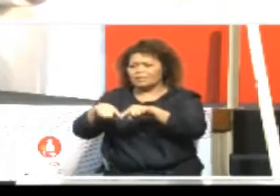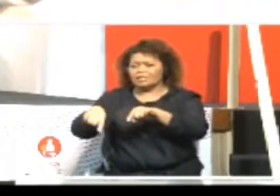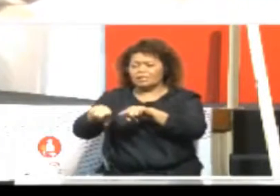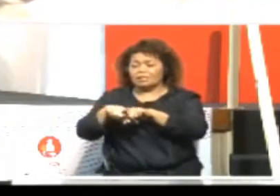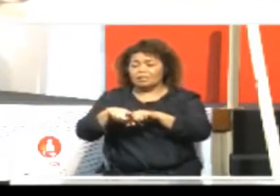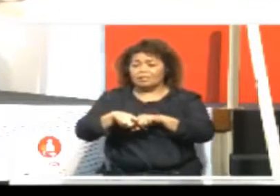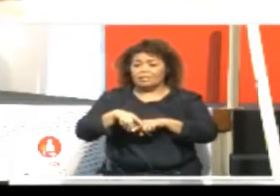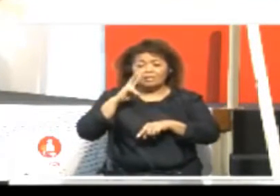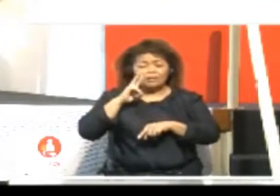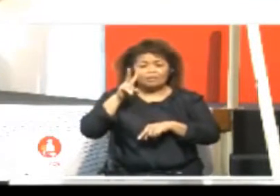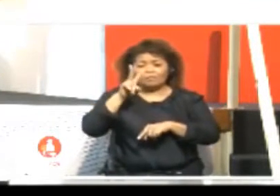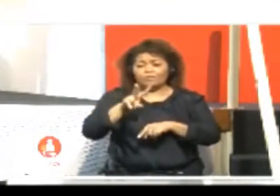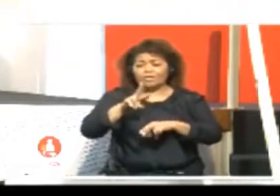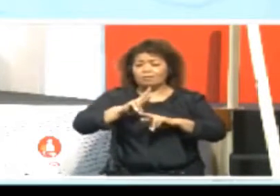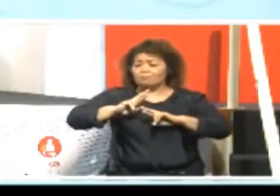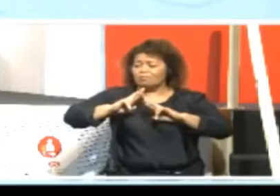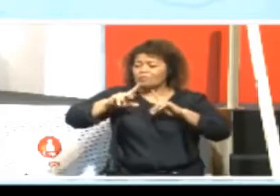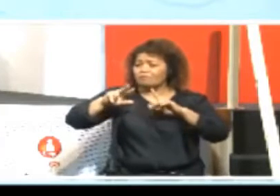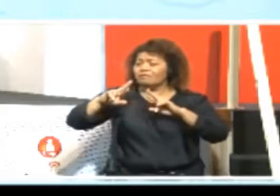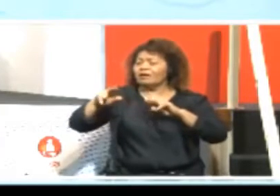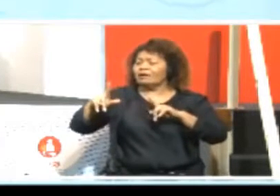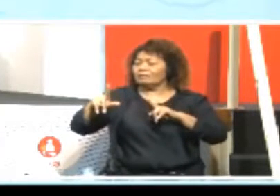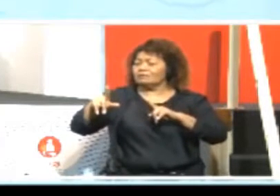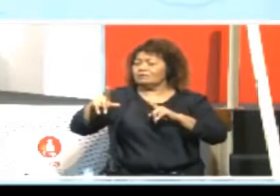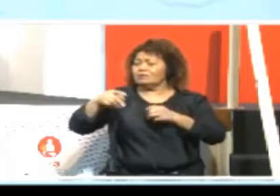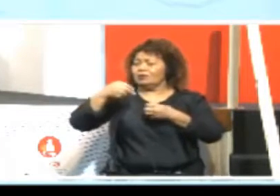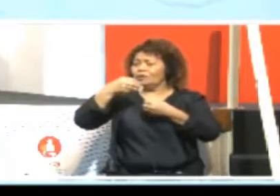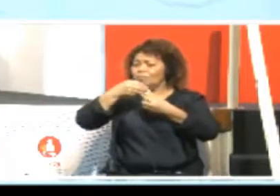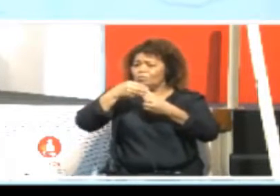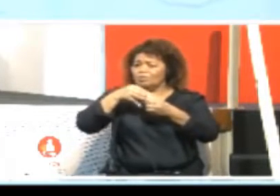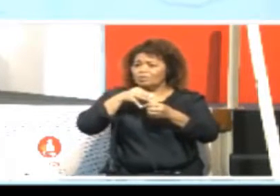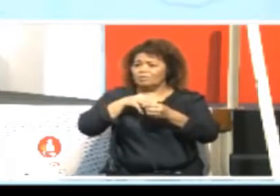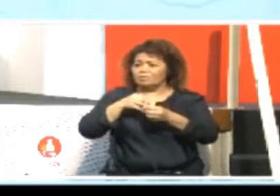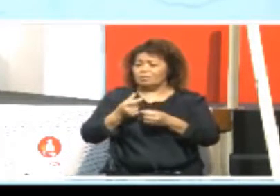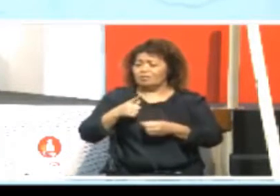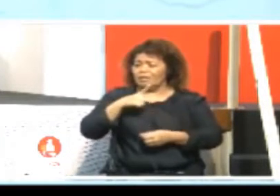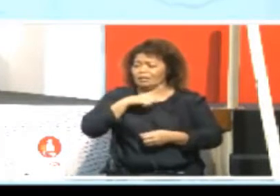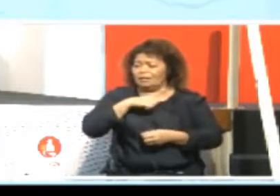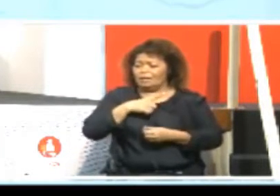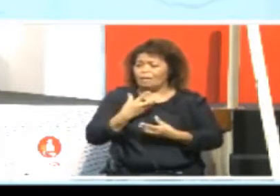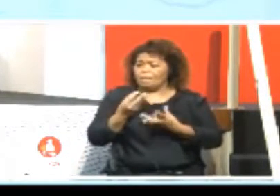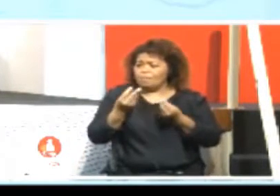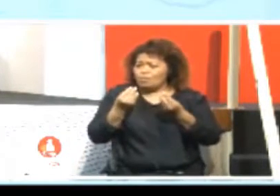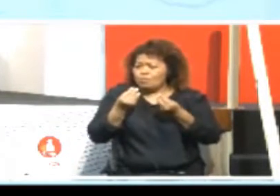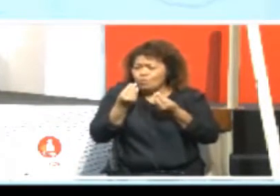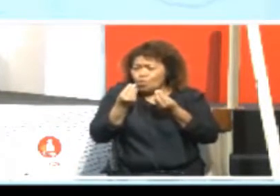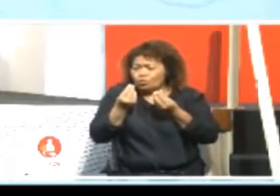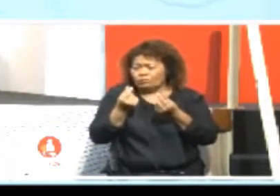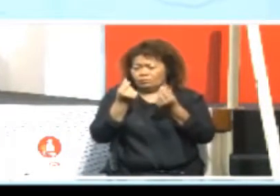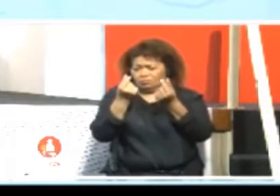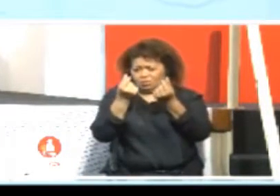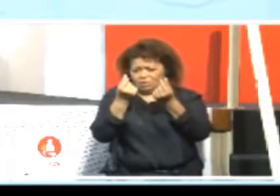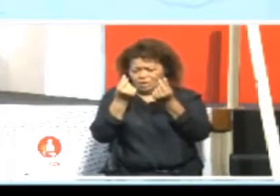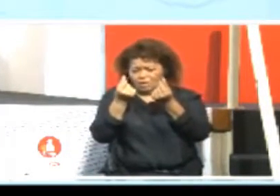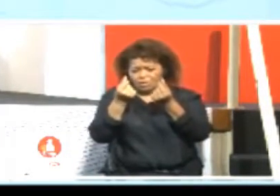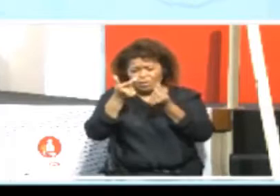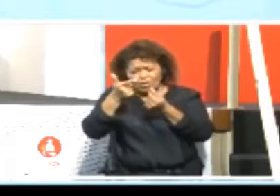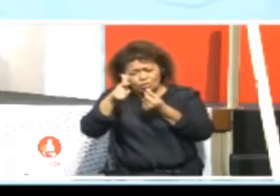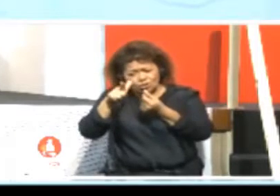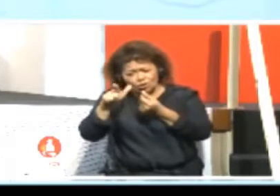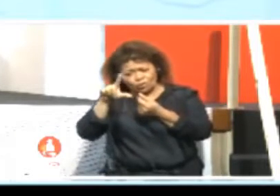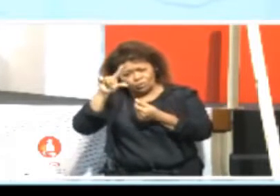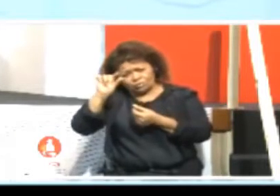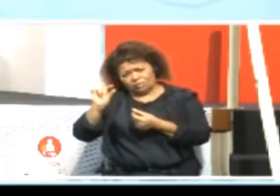hay municipios que obtienen bastante dinero por convenios, otros municipios que oscilan mucho. Entonces,